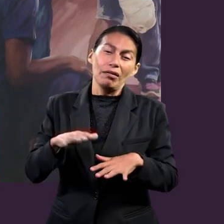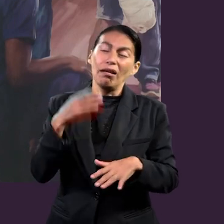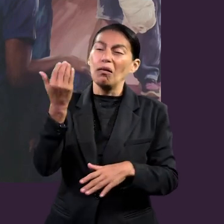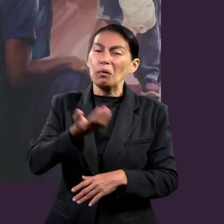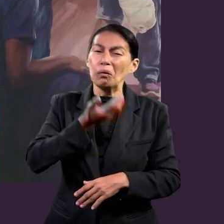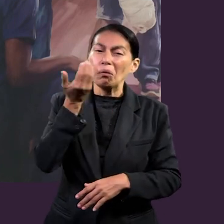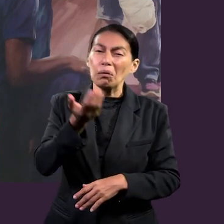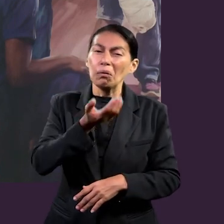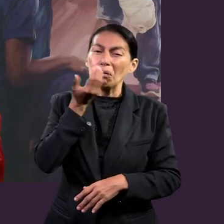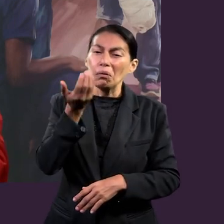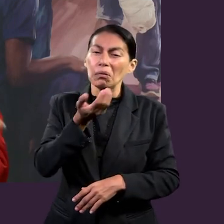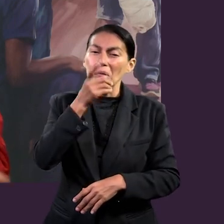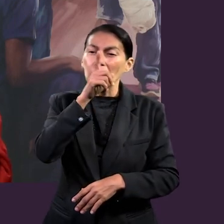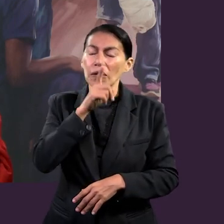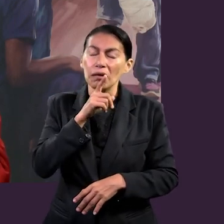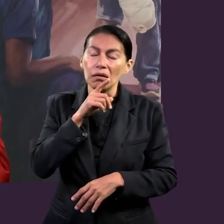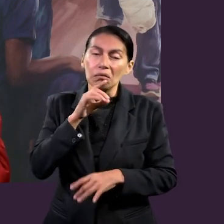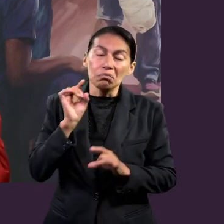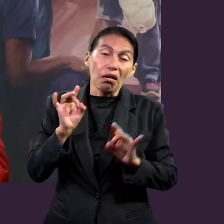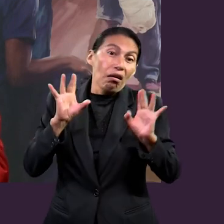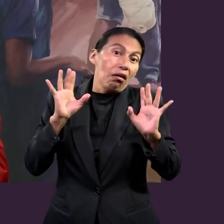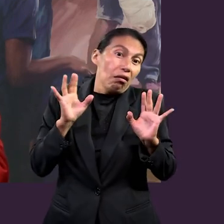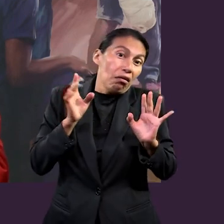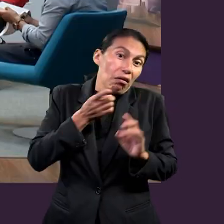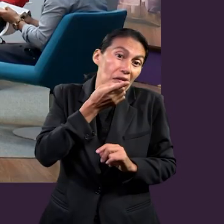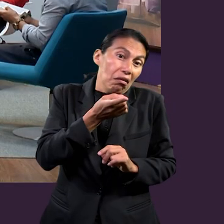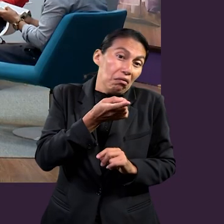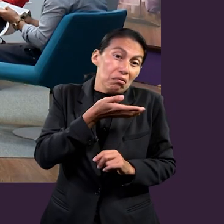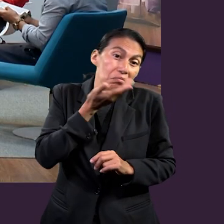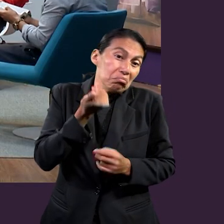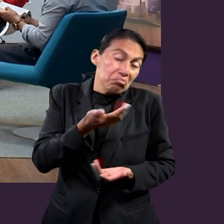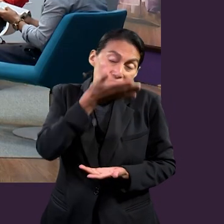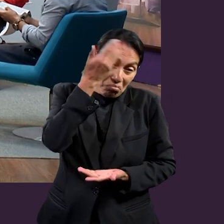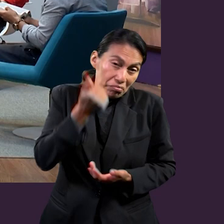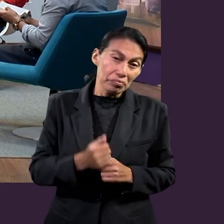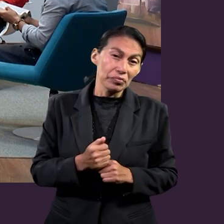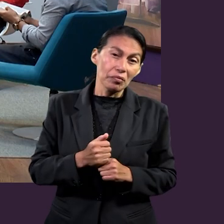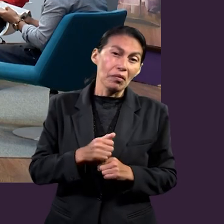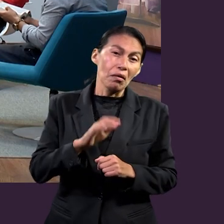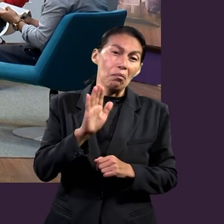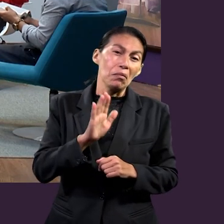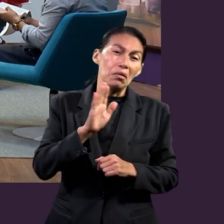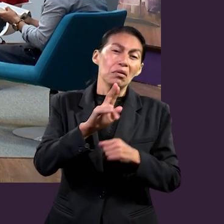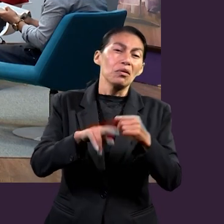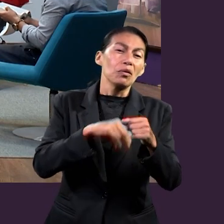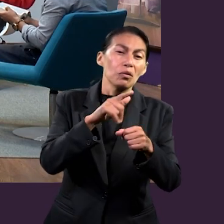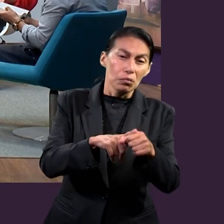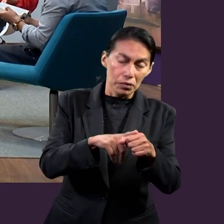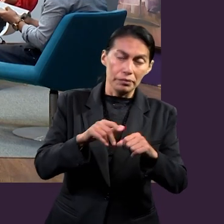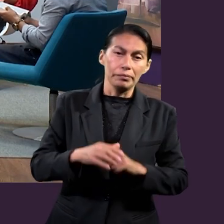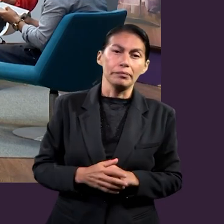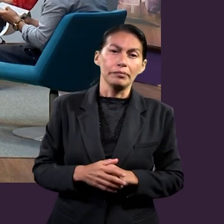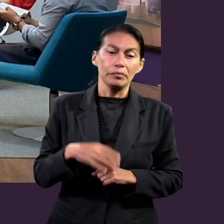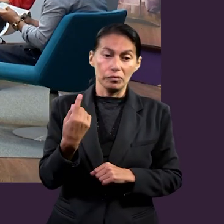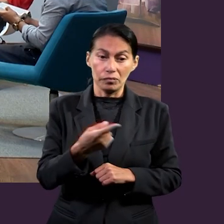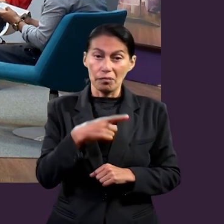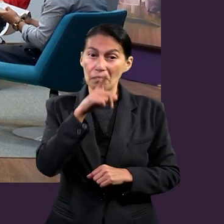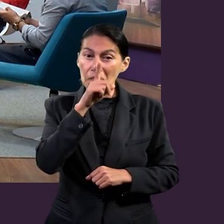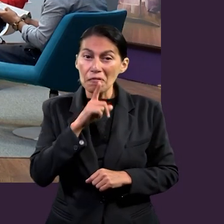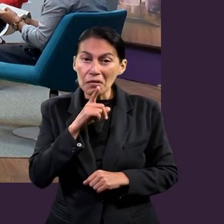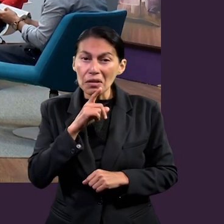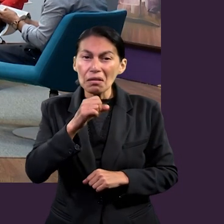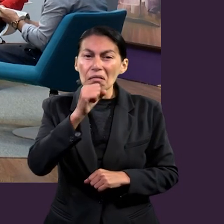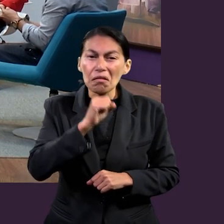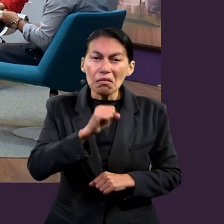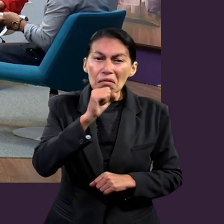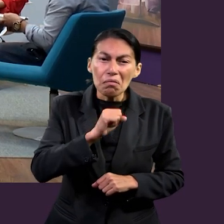lo peor de todo es que ya estamos tan acostumbrados a mentir que lo seguimos haciendo como si nada. Mentir es una cosa, pero otra